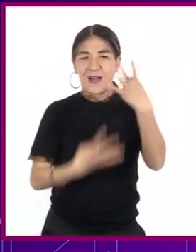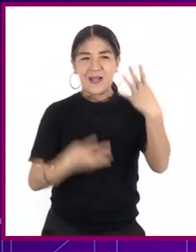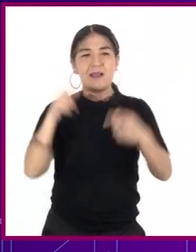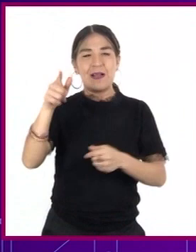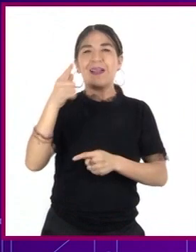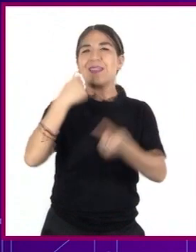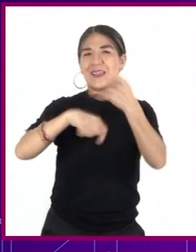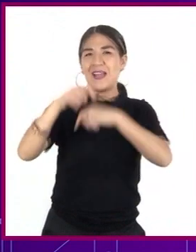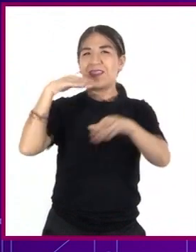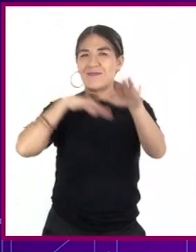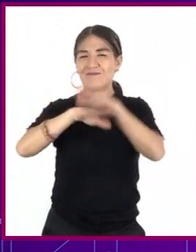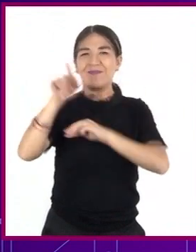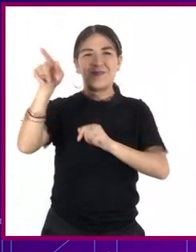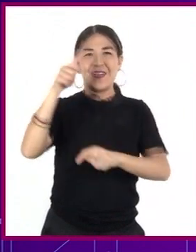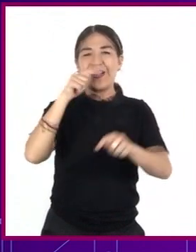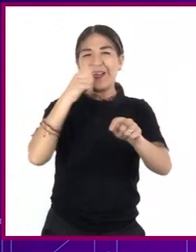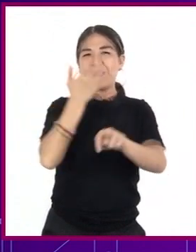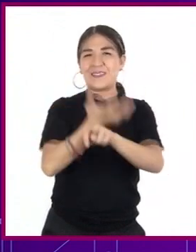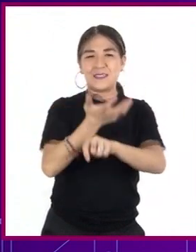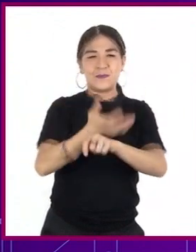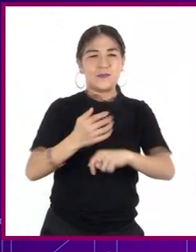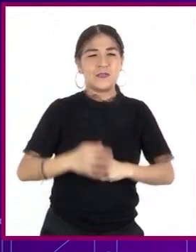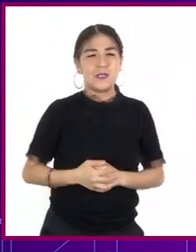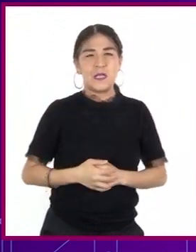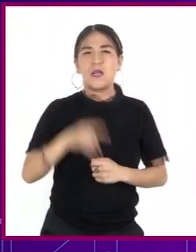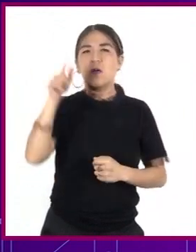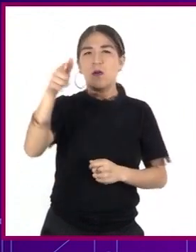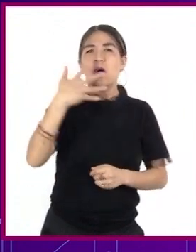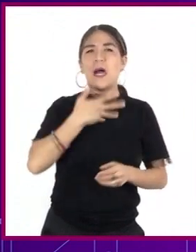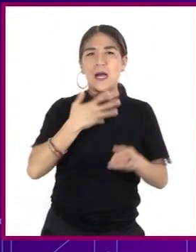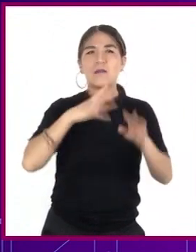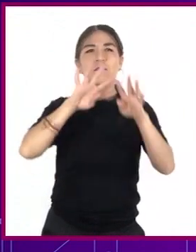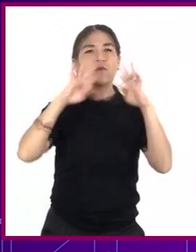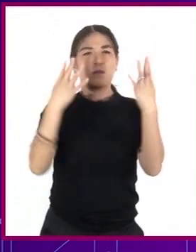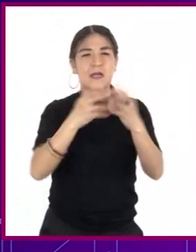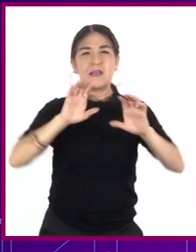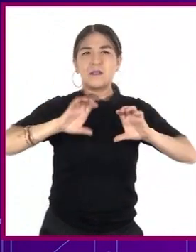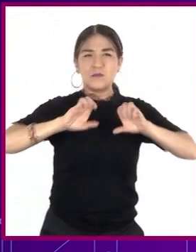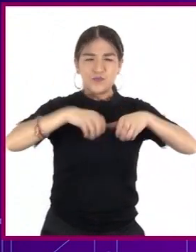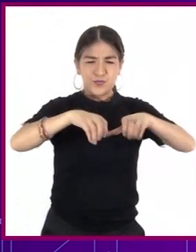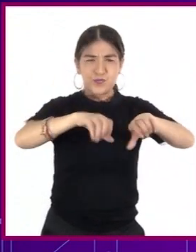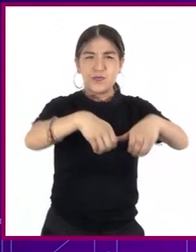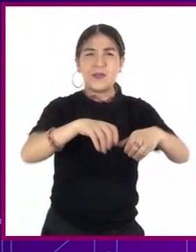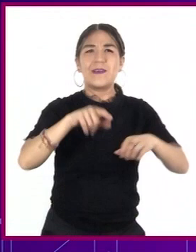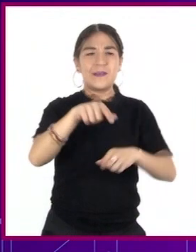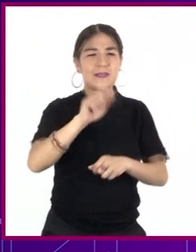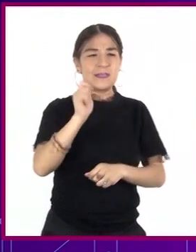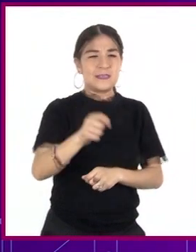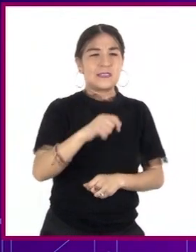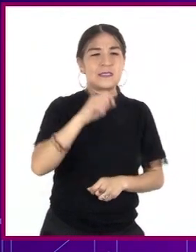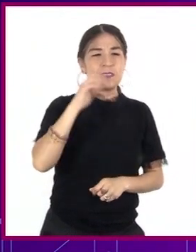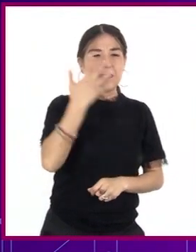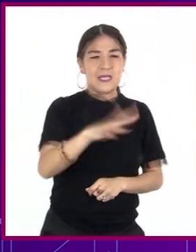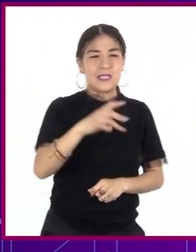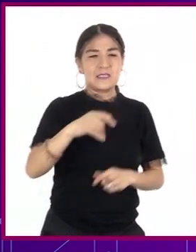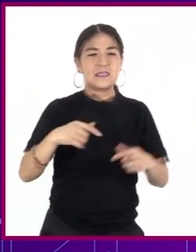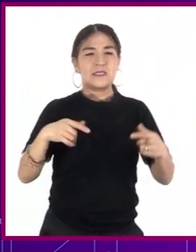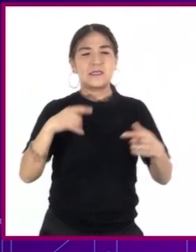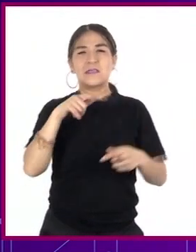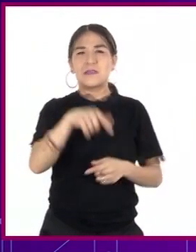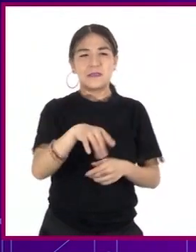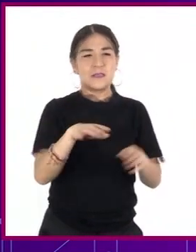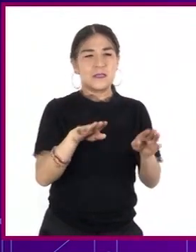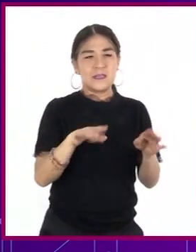Unidos. Ahí se vende la malla en rollos de 100 yardas y 2 pies. Si necesita comprar la